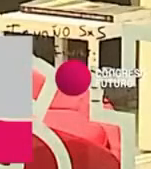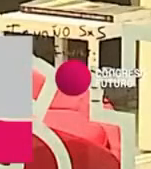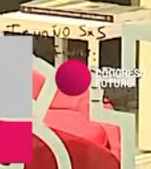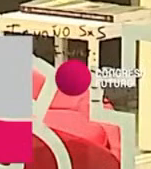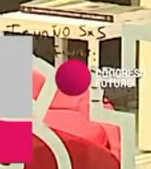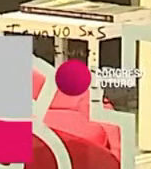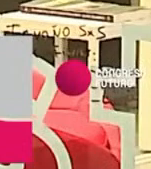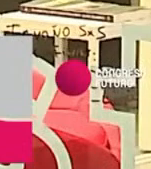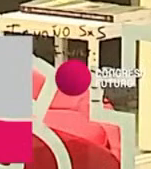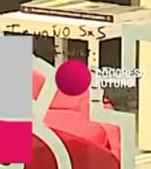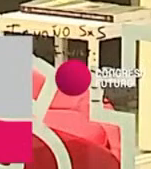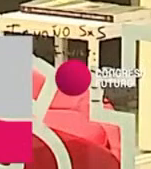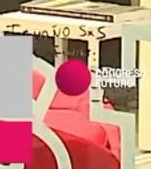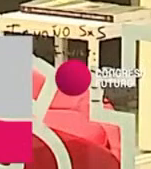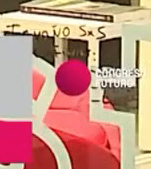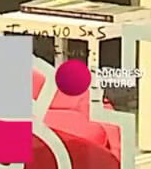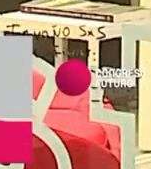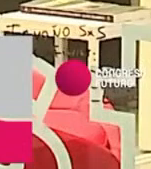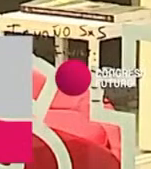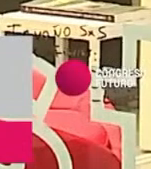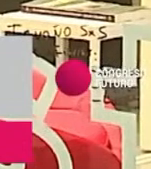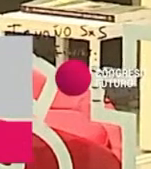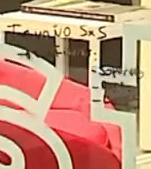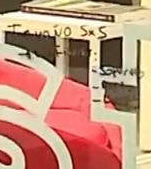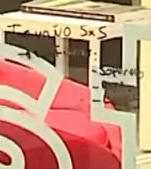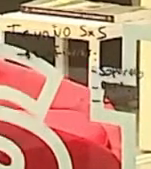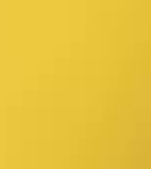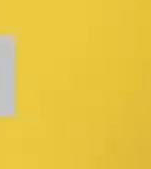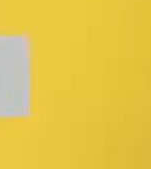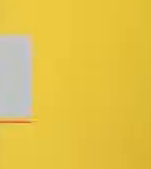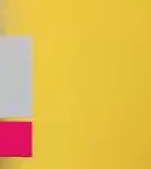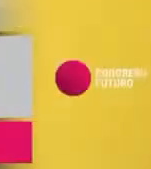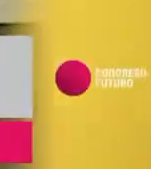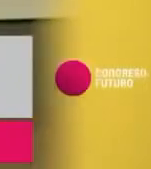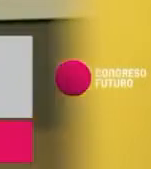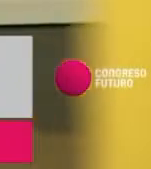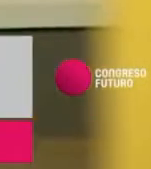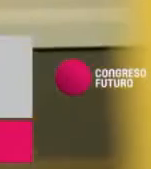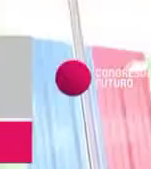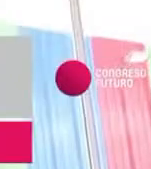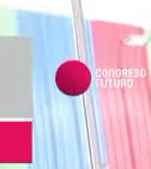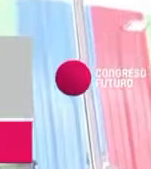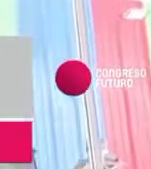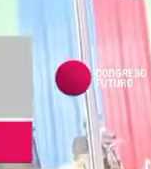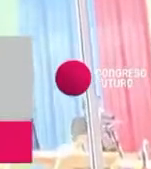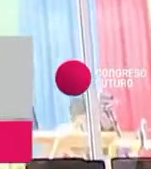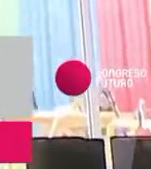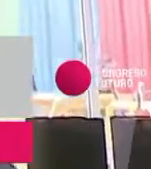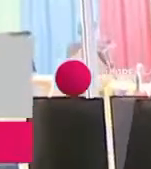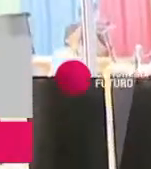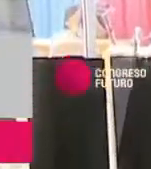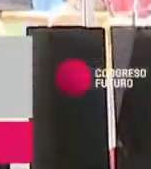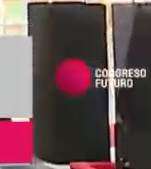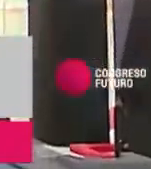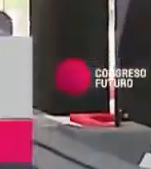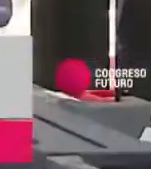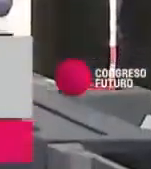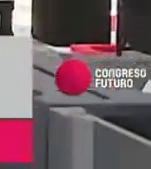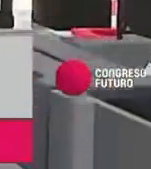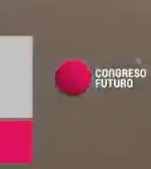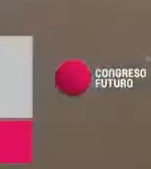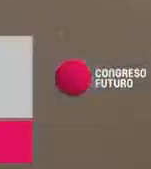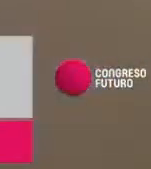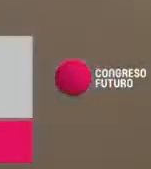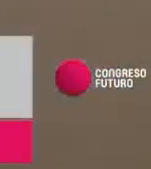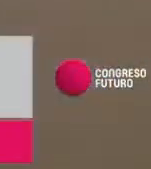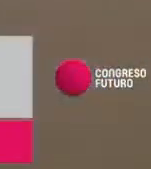de innovación, pero además vamos a habilitar un espacio como un polo de servicios públicos. La fábrica nació en pandemia y a pesar de que lleva solo